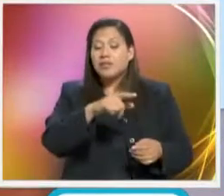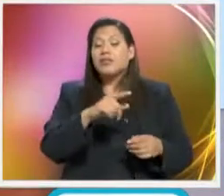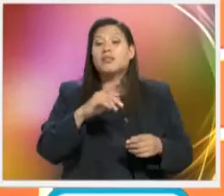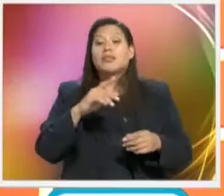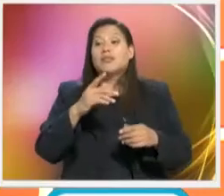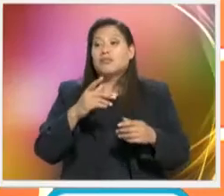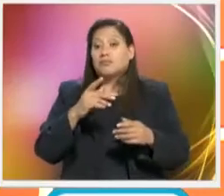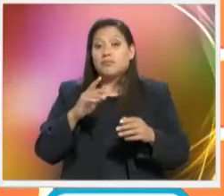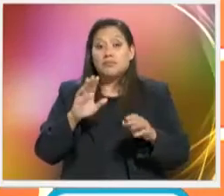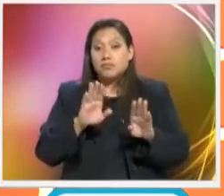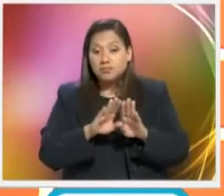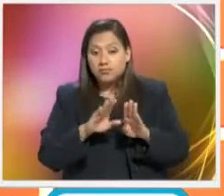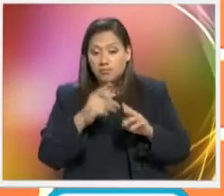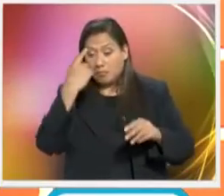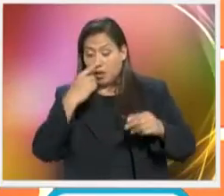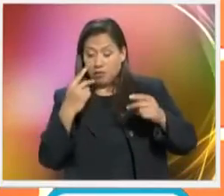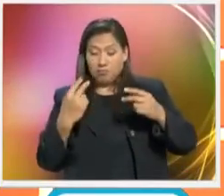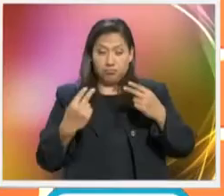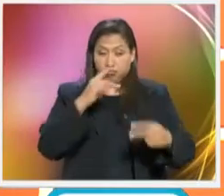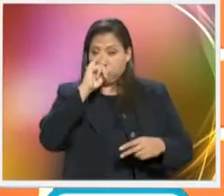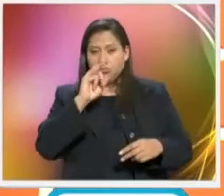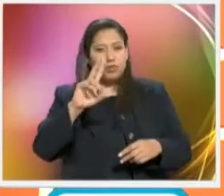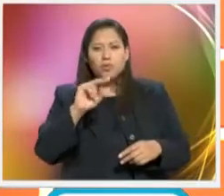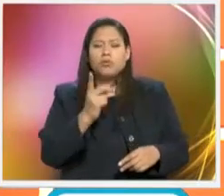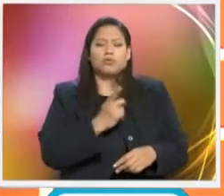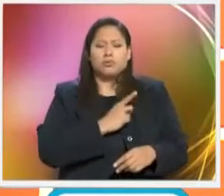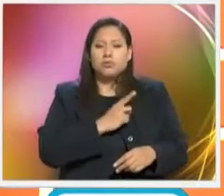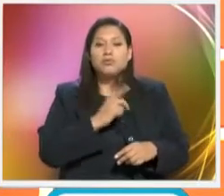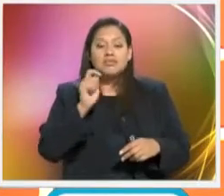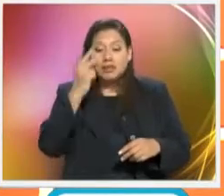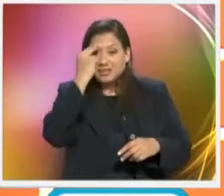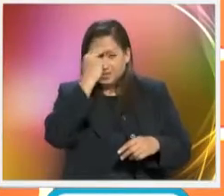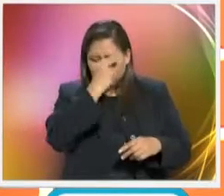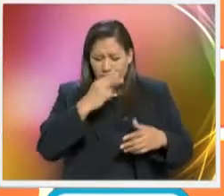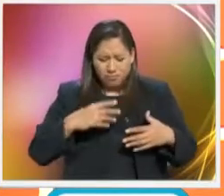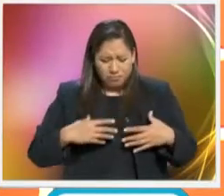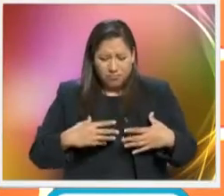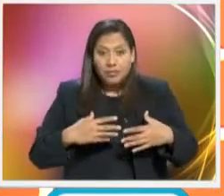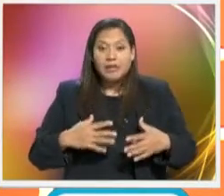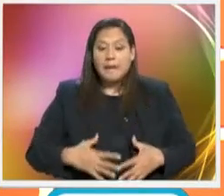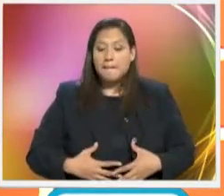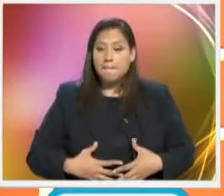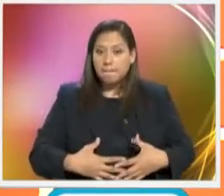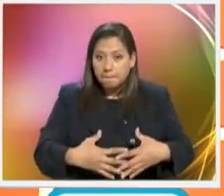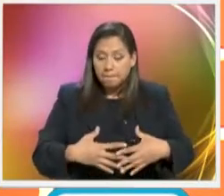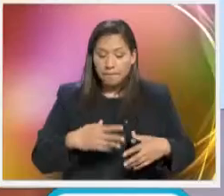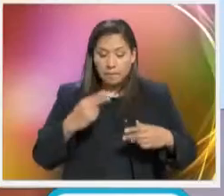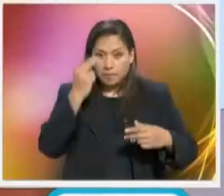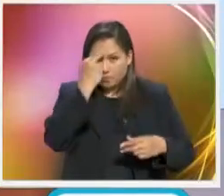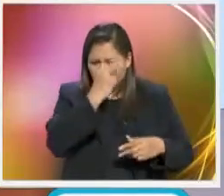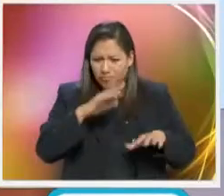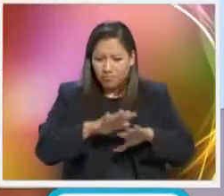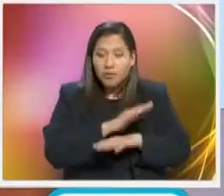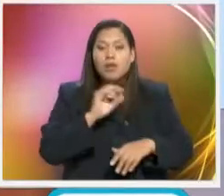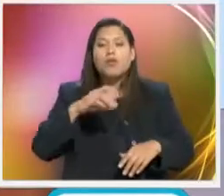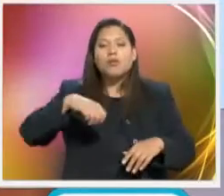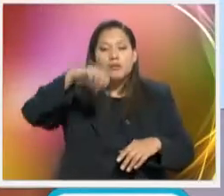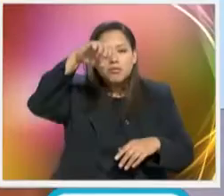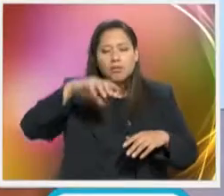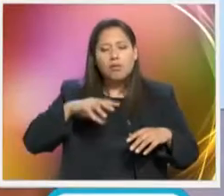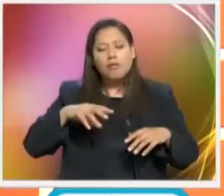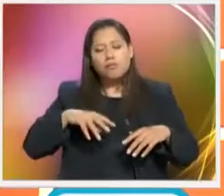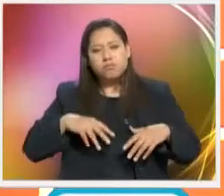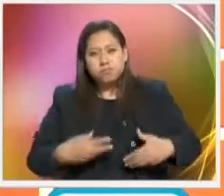sido un desarrollo paulatino, que las mamas han sufrido cambios después de embarazos, después de la edad y que ha